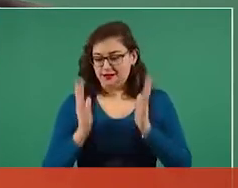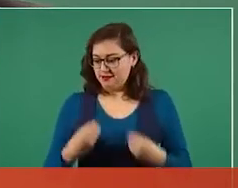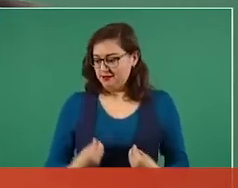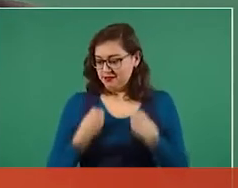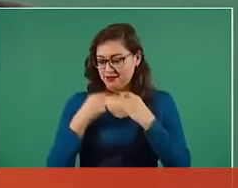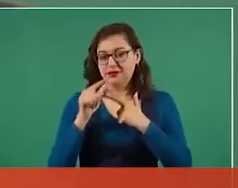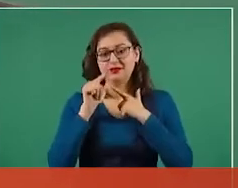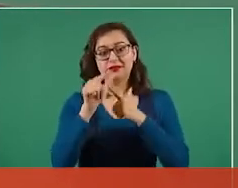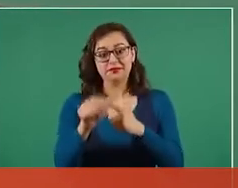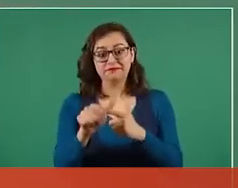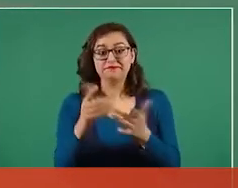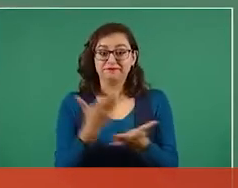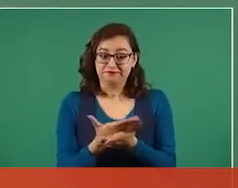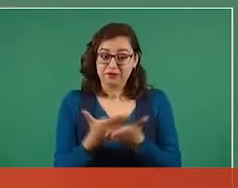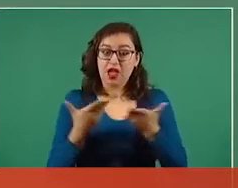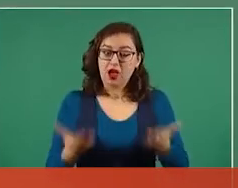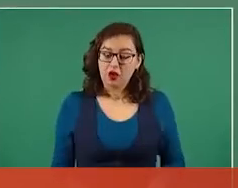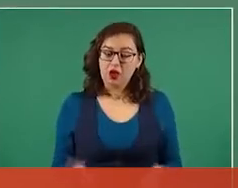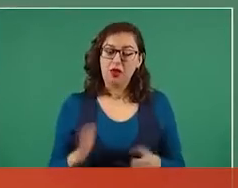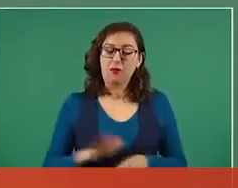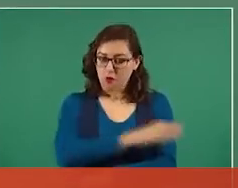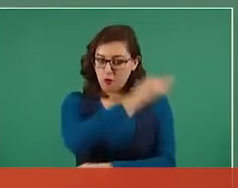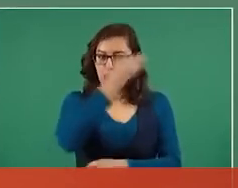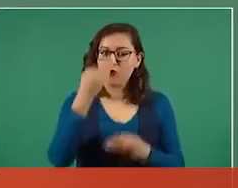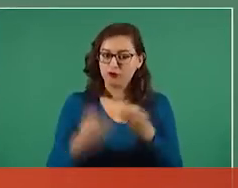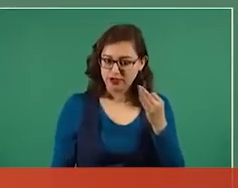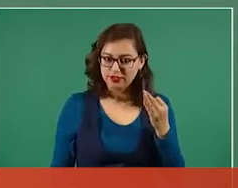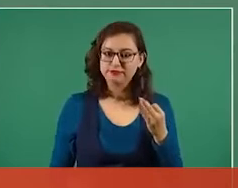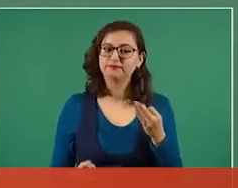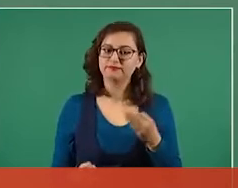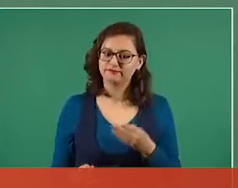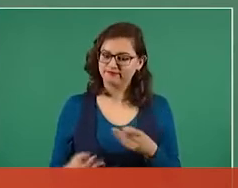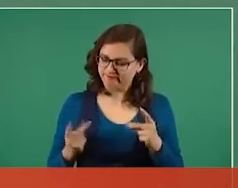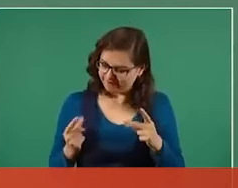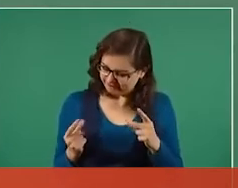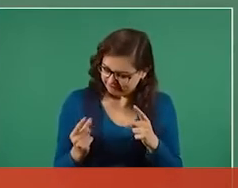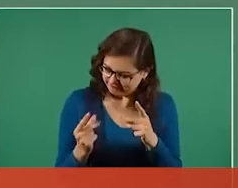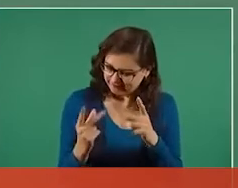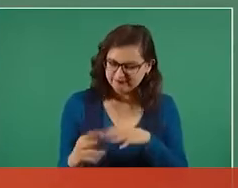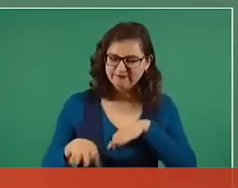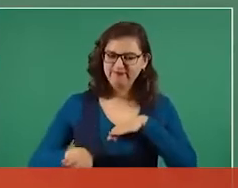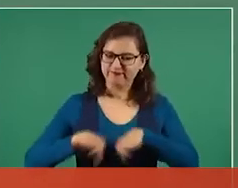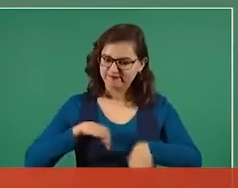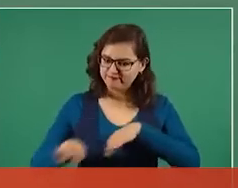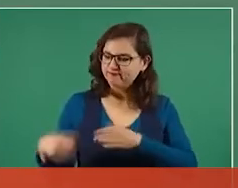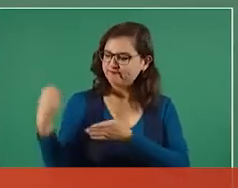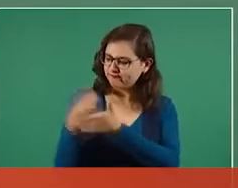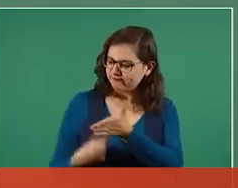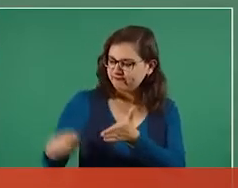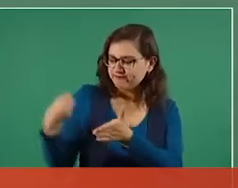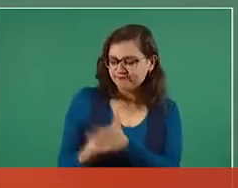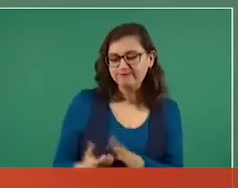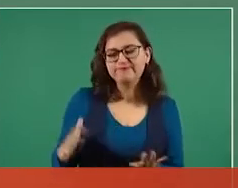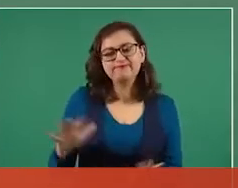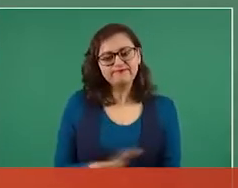pues estamos llevando a cabo los cambios, ¿no? Porque seguimos adelante.